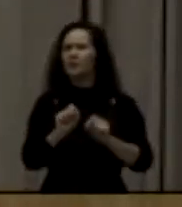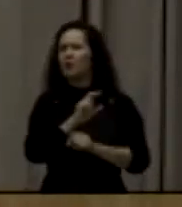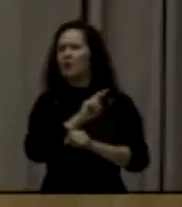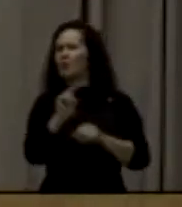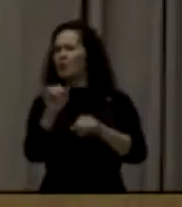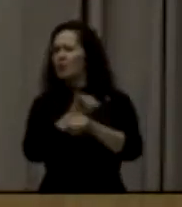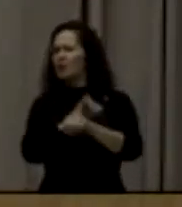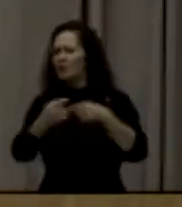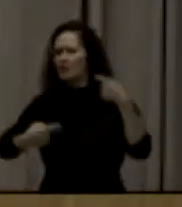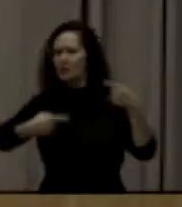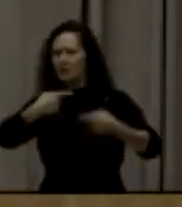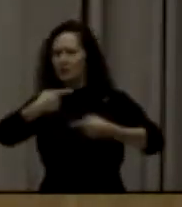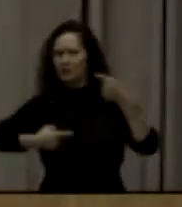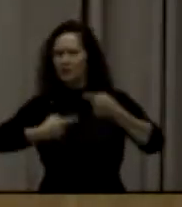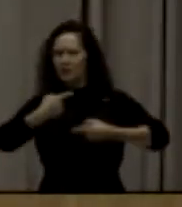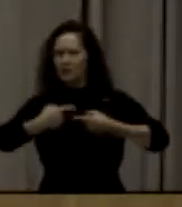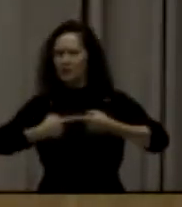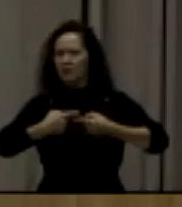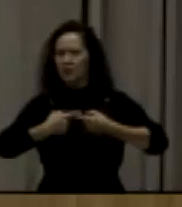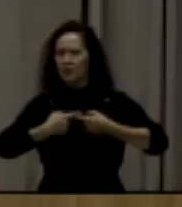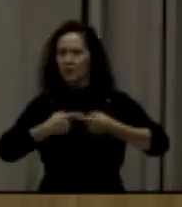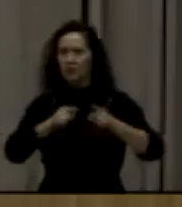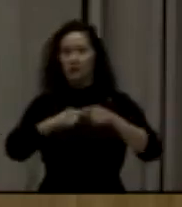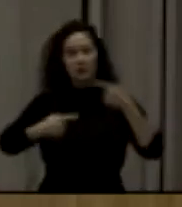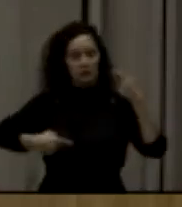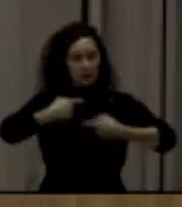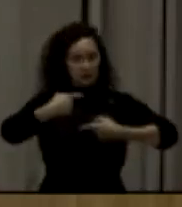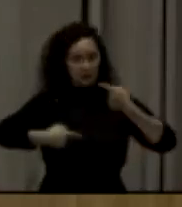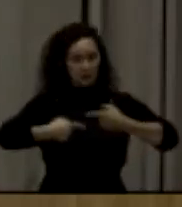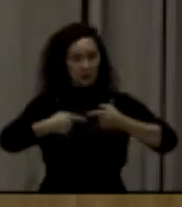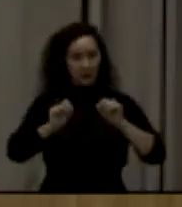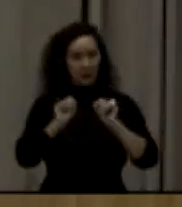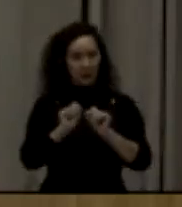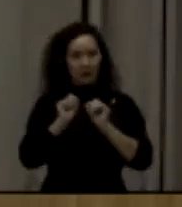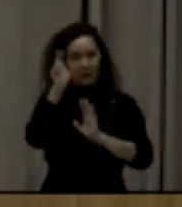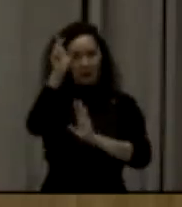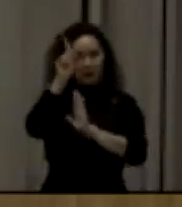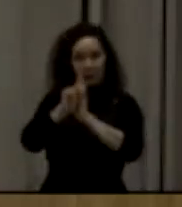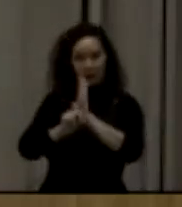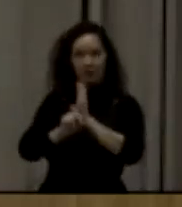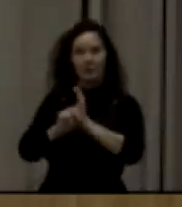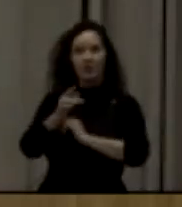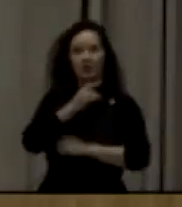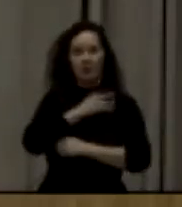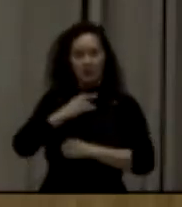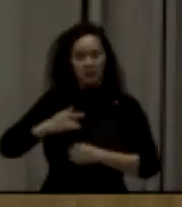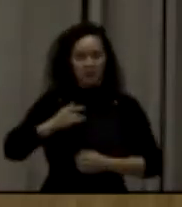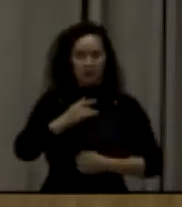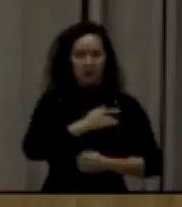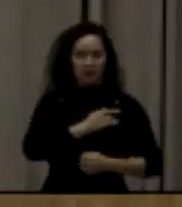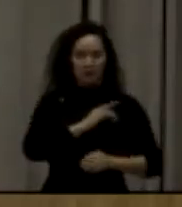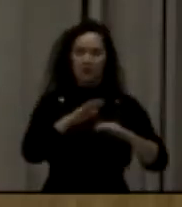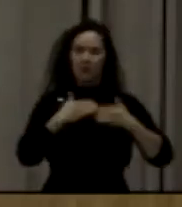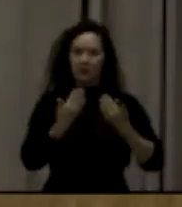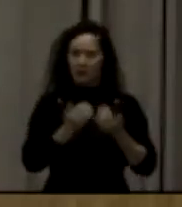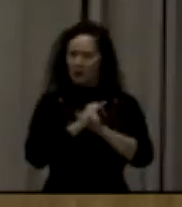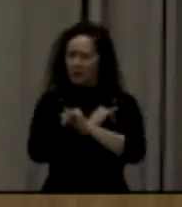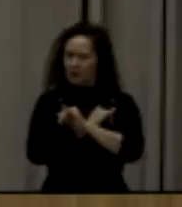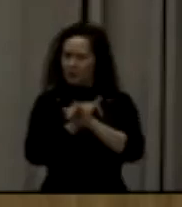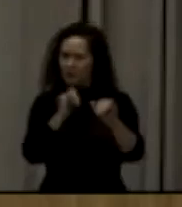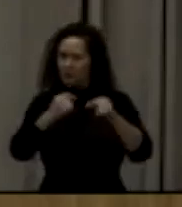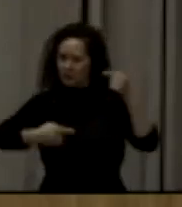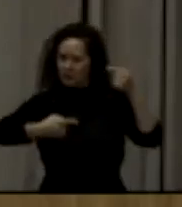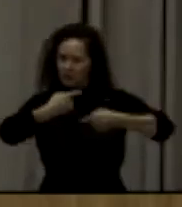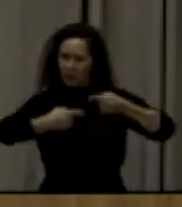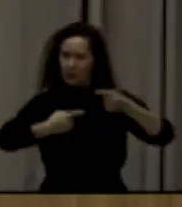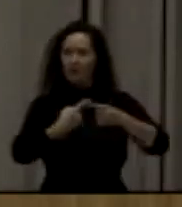políticas y resalto lo de políticas para el derecho a la salud y resaltó lo de políticas porque